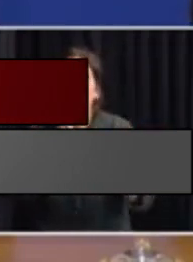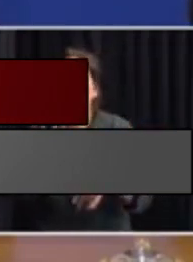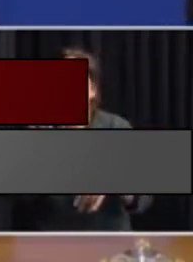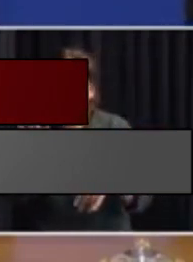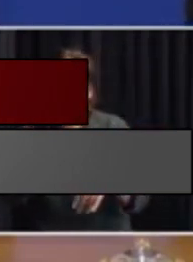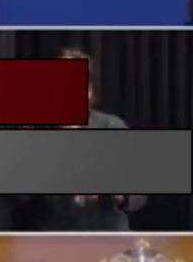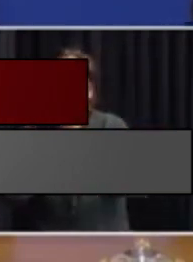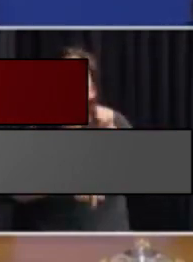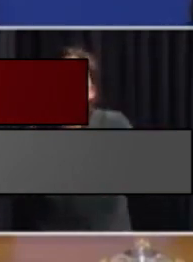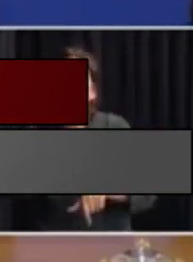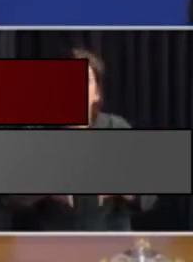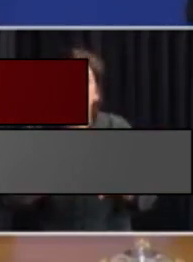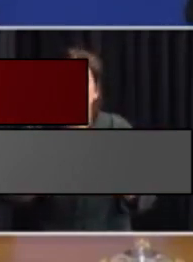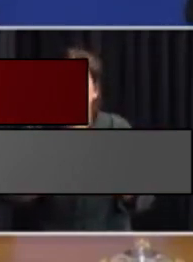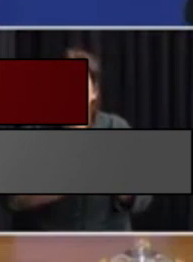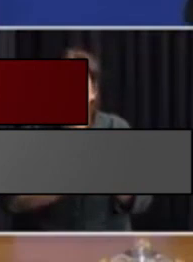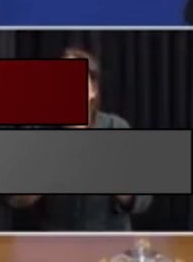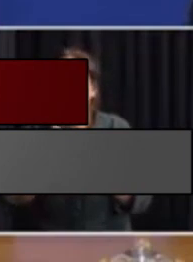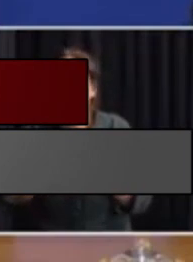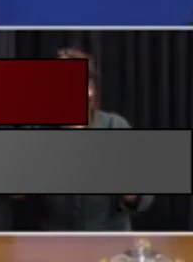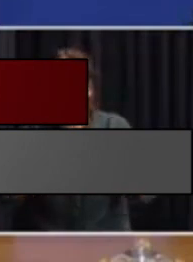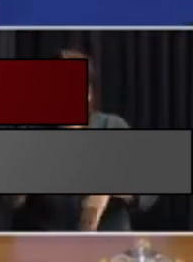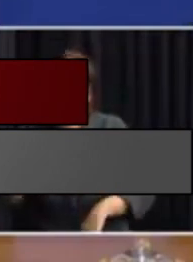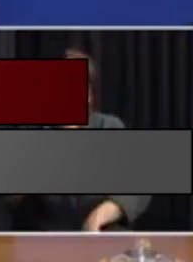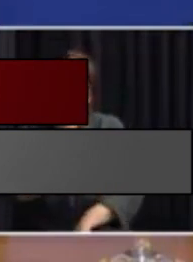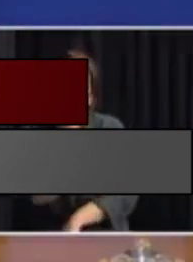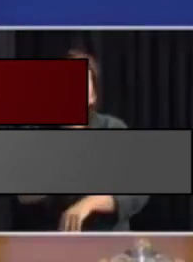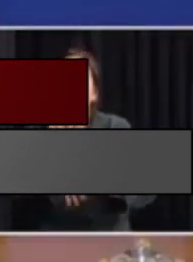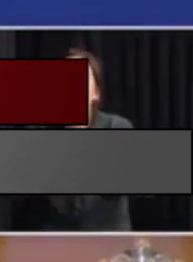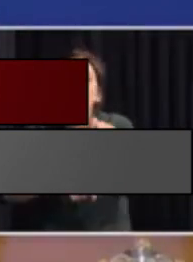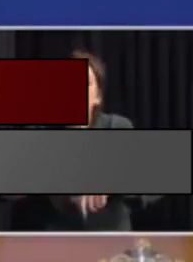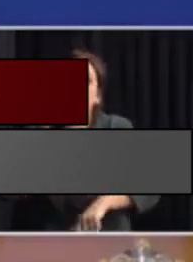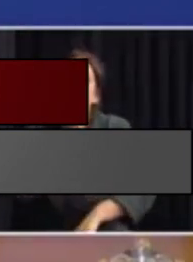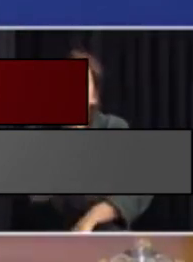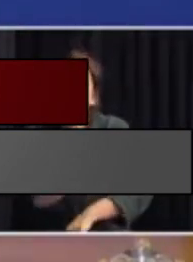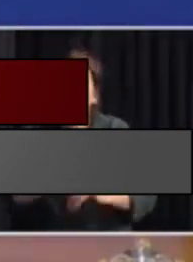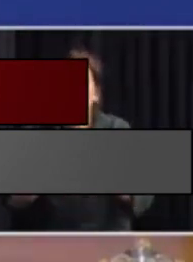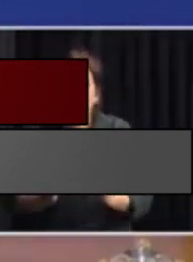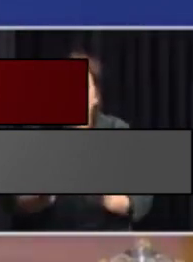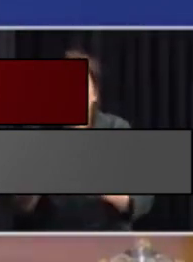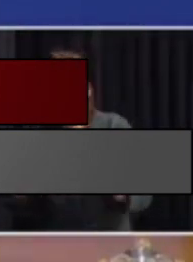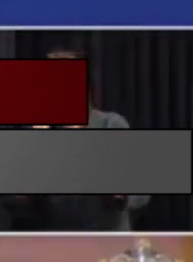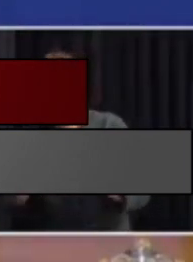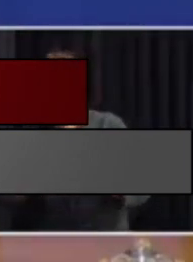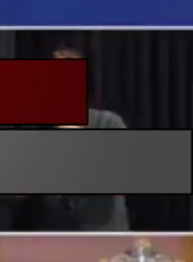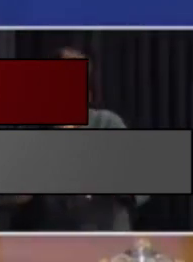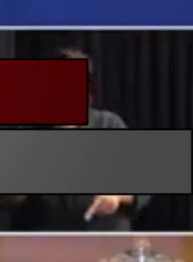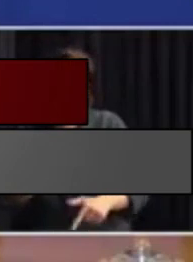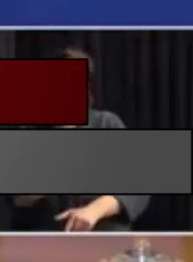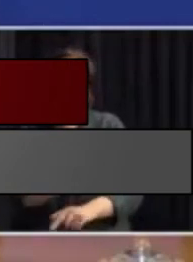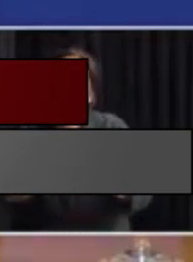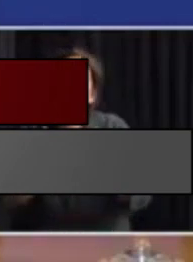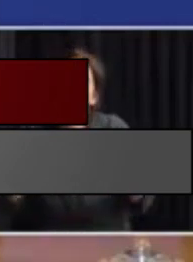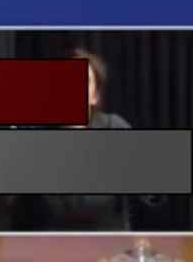asiste es mixta en cuanto a su nivel de inmunización, quiere decir personas vacunadas con personas no vacunadas, y en ese tipo